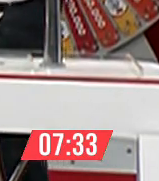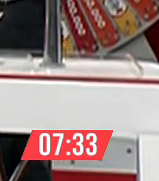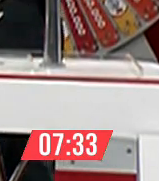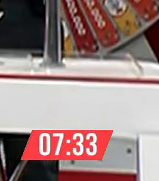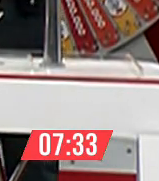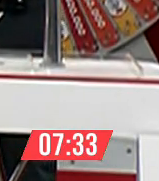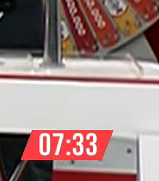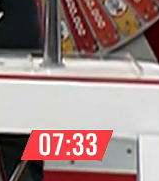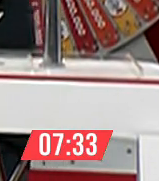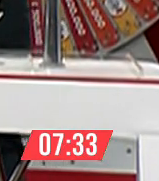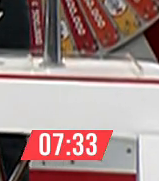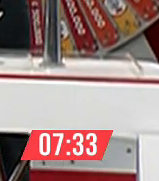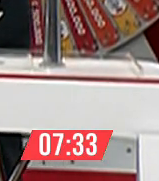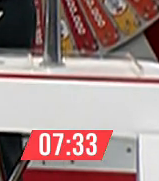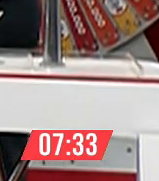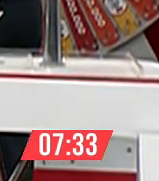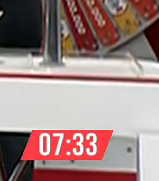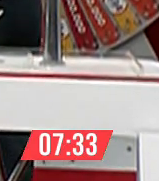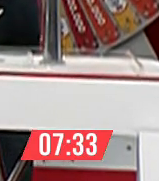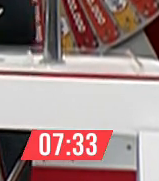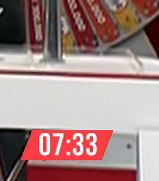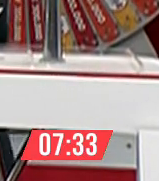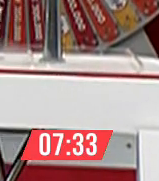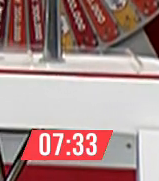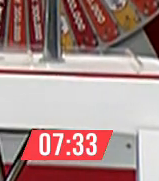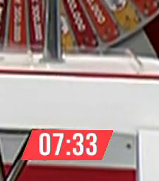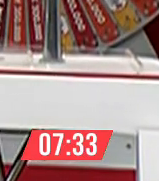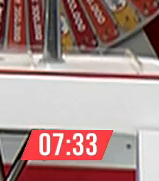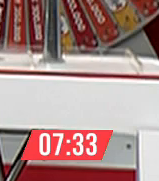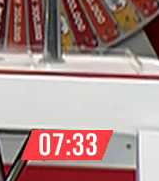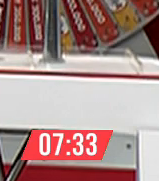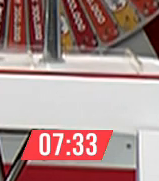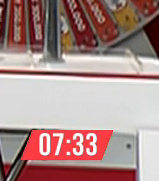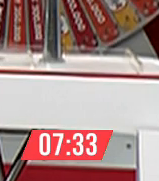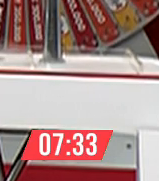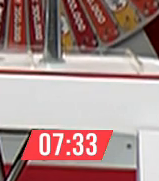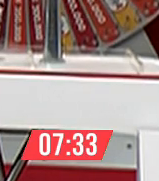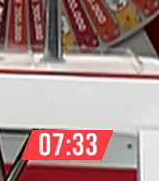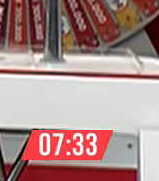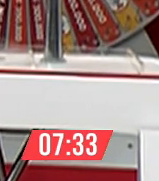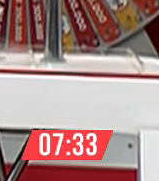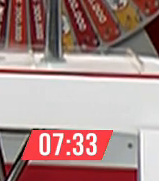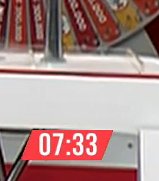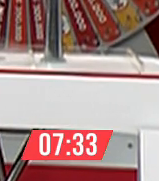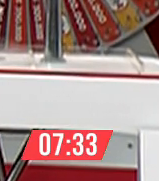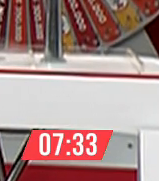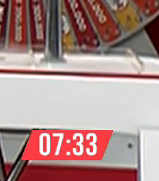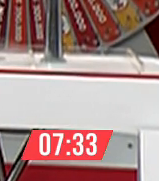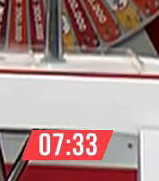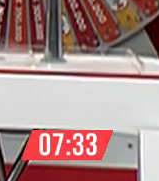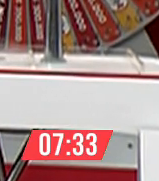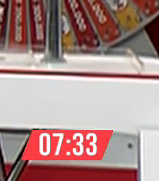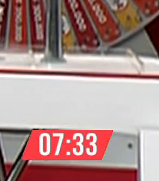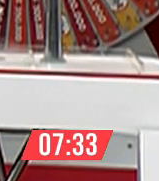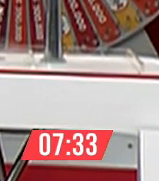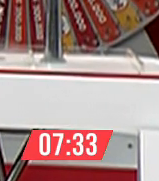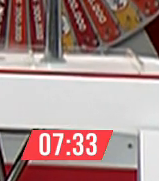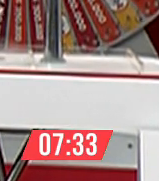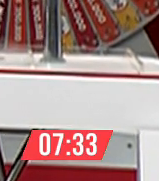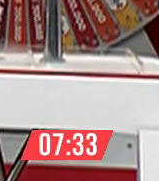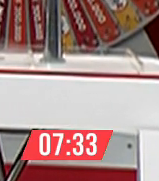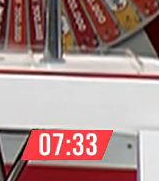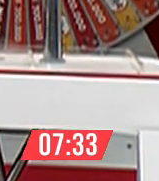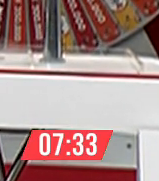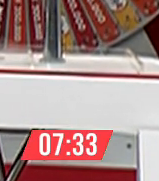el fichero que contiene tanto las bolitas en blanco como las de premio extra y por supuesto la del acumulado de los 620 millones